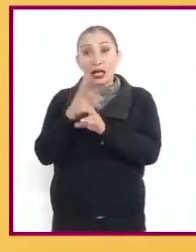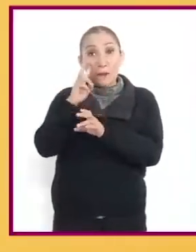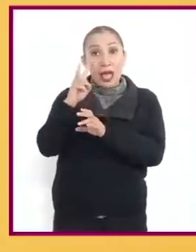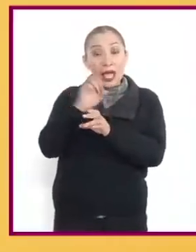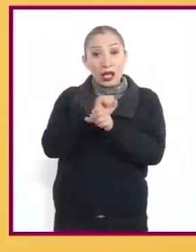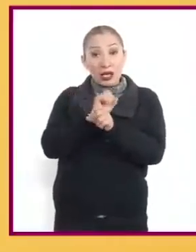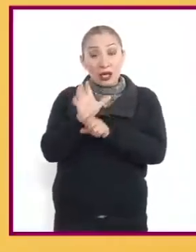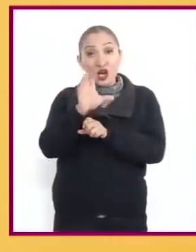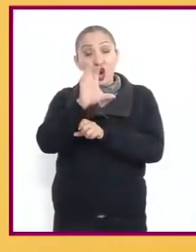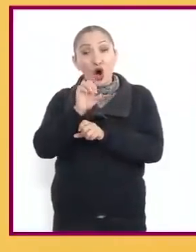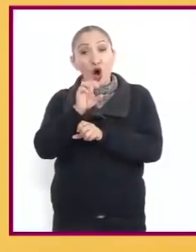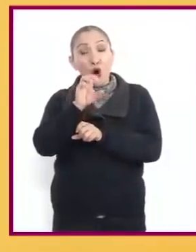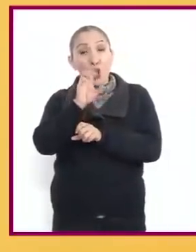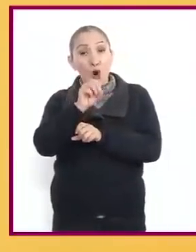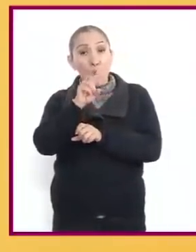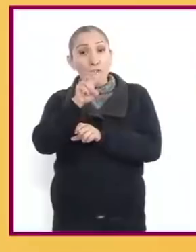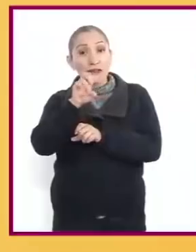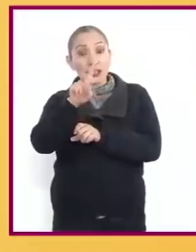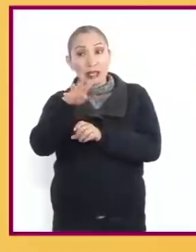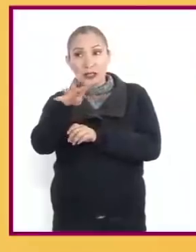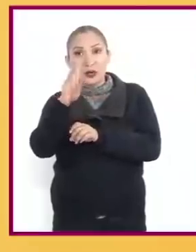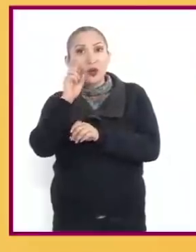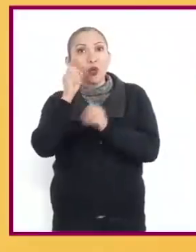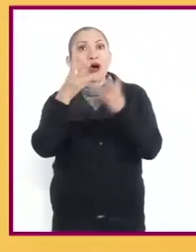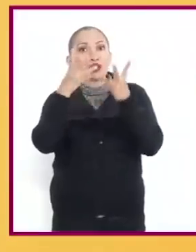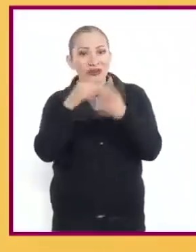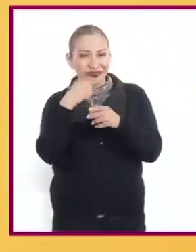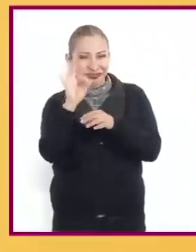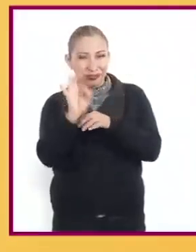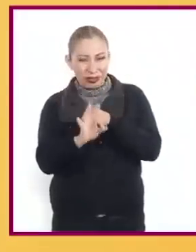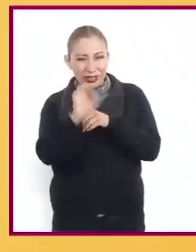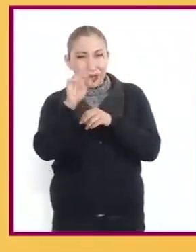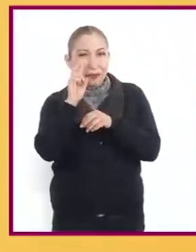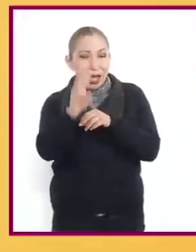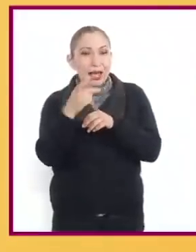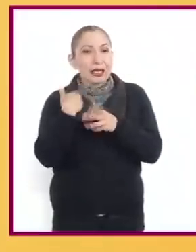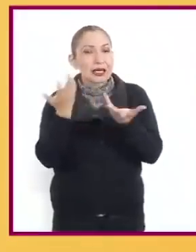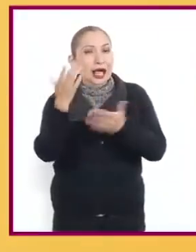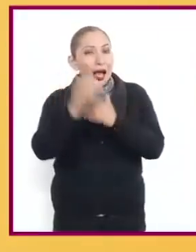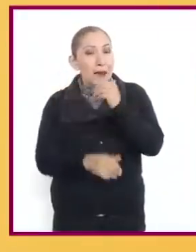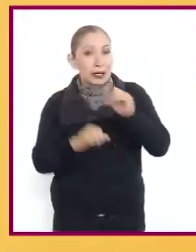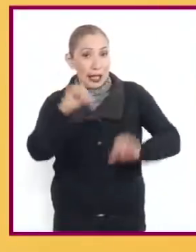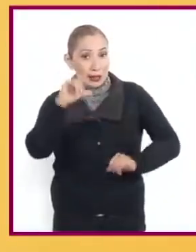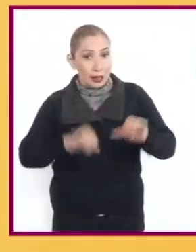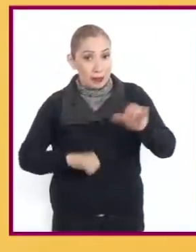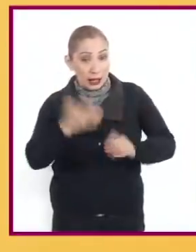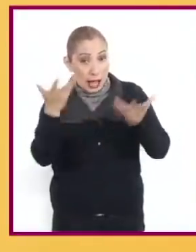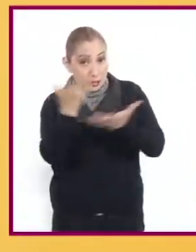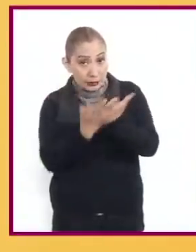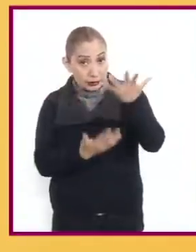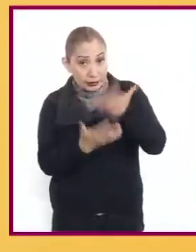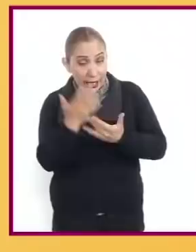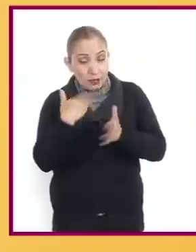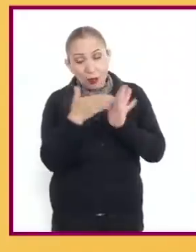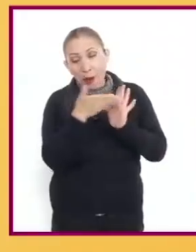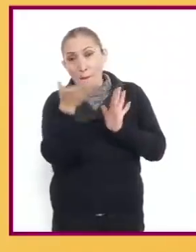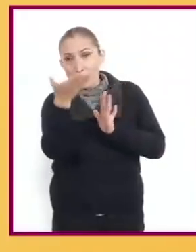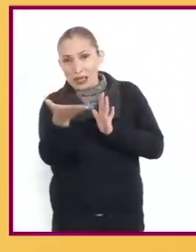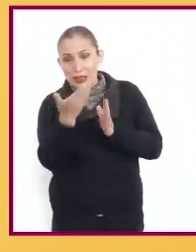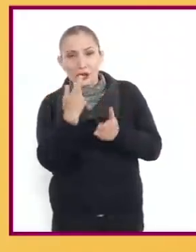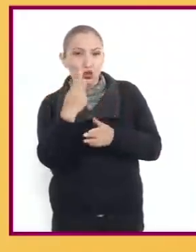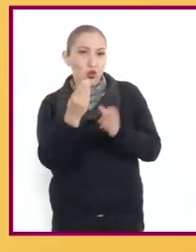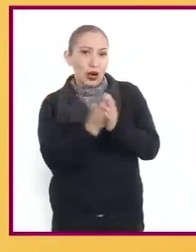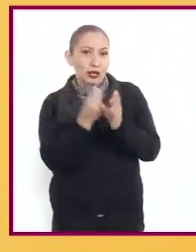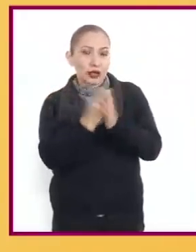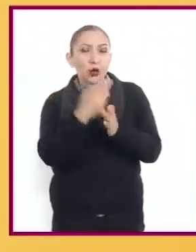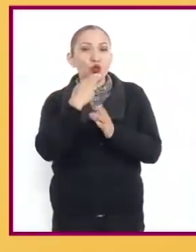el COVID-19. Por lo tanto, les invitamos a reflexionar y a concluir las actividades solicitadas a lo largo de la sesión